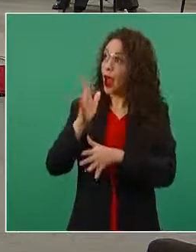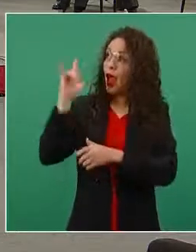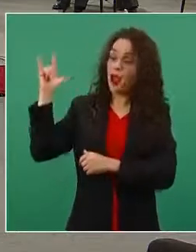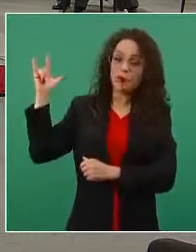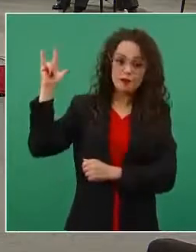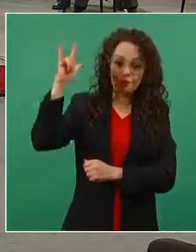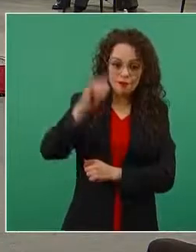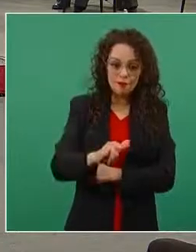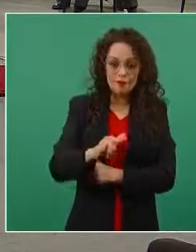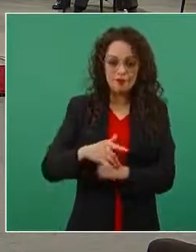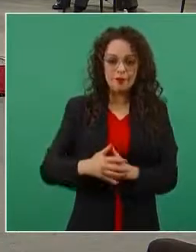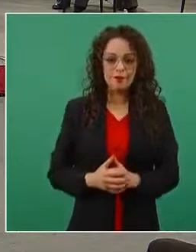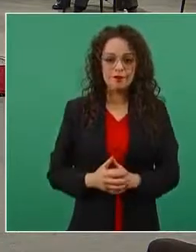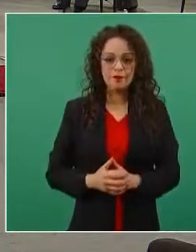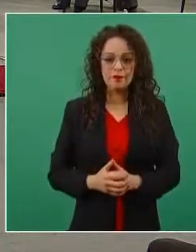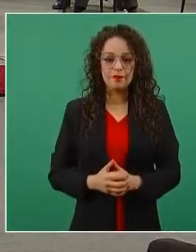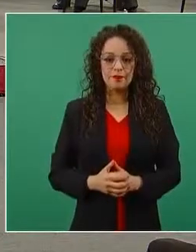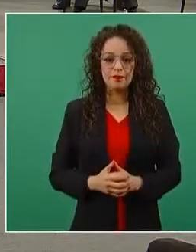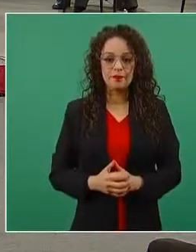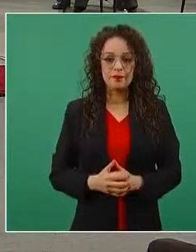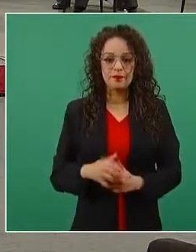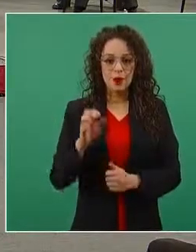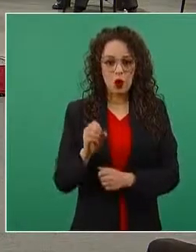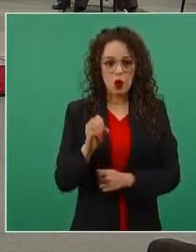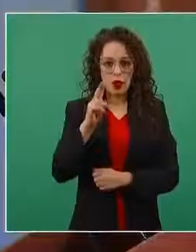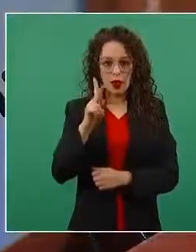el vuelo. Muy bien, Pedro.